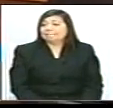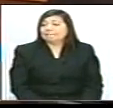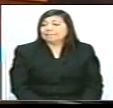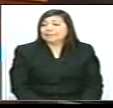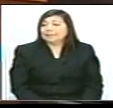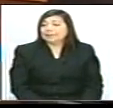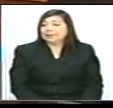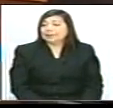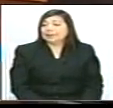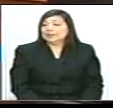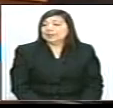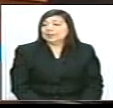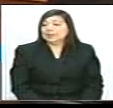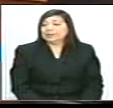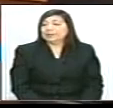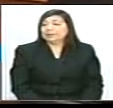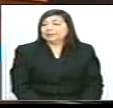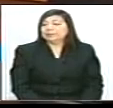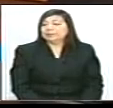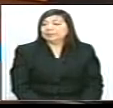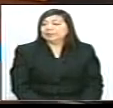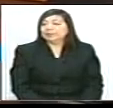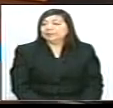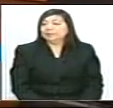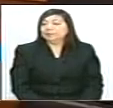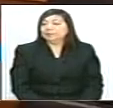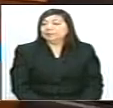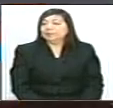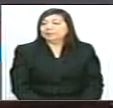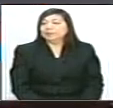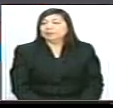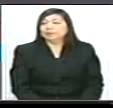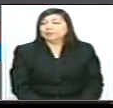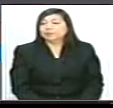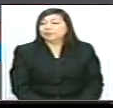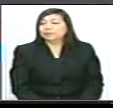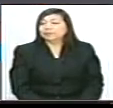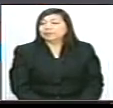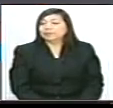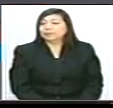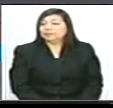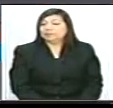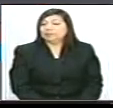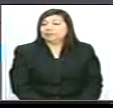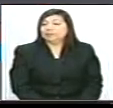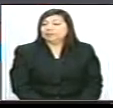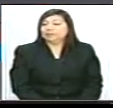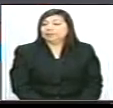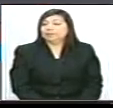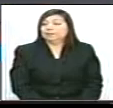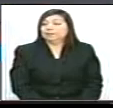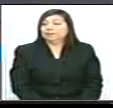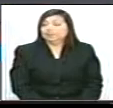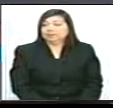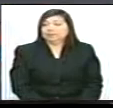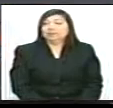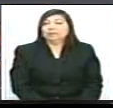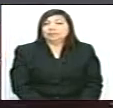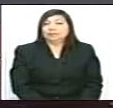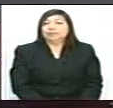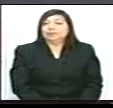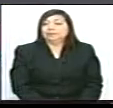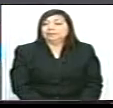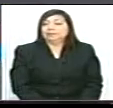Me pido una interrupción del congresista Arana, presidenta. Congresista Arana tiene la palabra. Gracias,